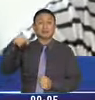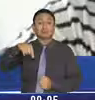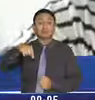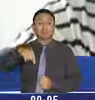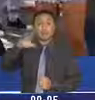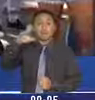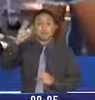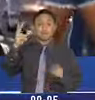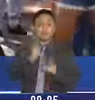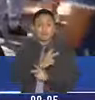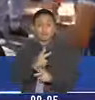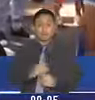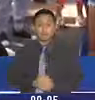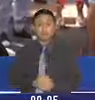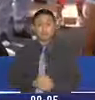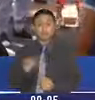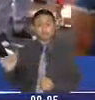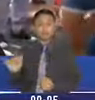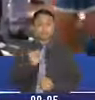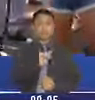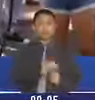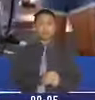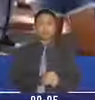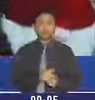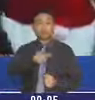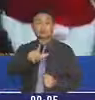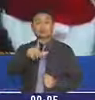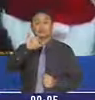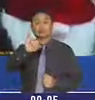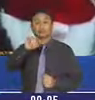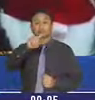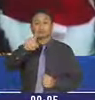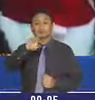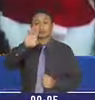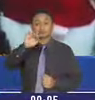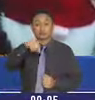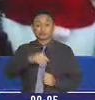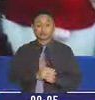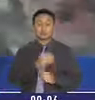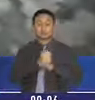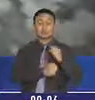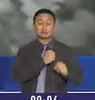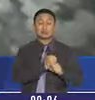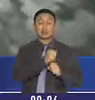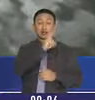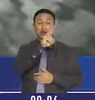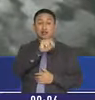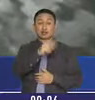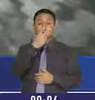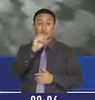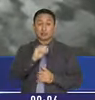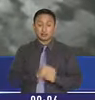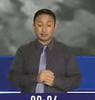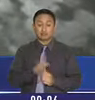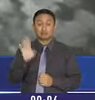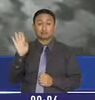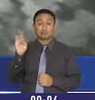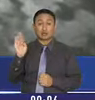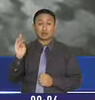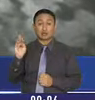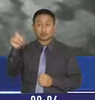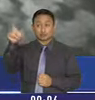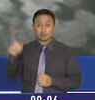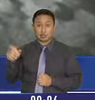más buscados. Lo mismo ocurre en el caso de Lisbeth Vaquerizo, quien en el 2020 fue asesinada. Su esposo